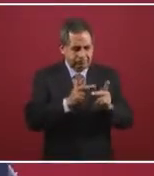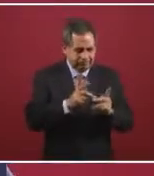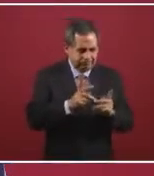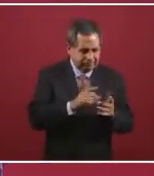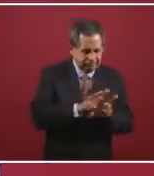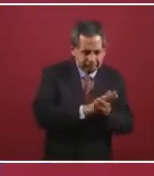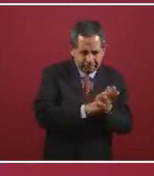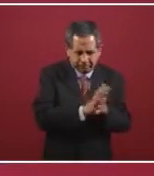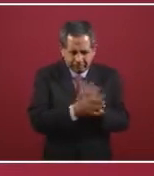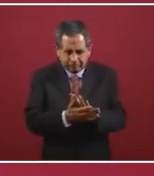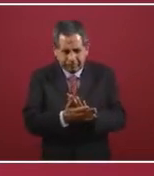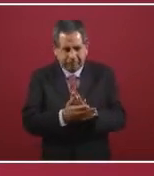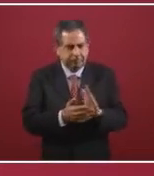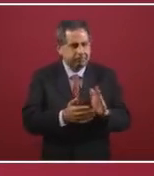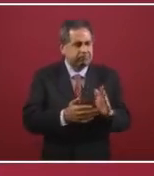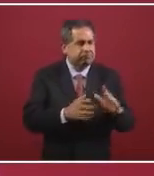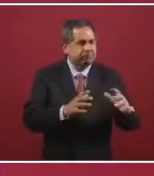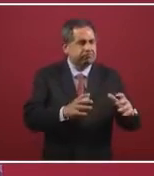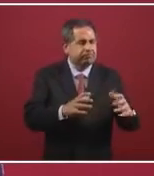arsénico